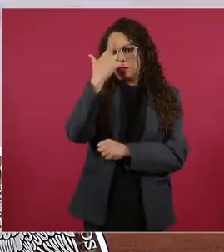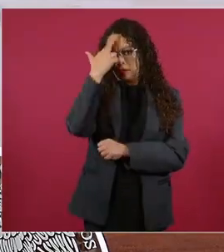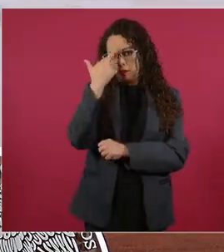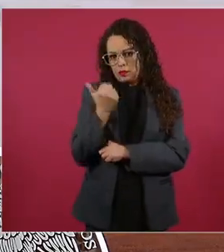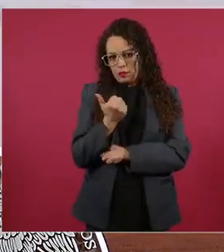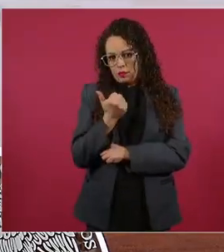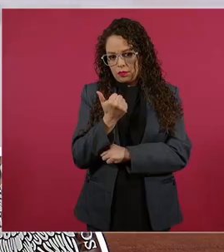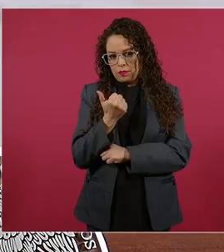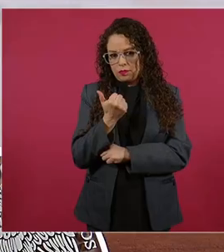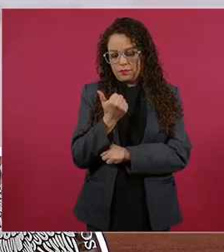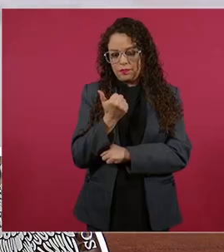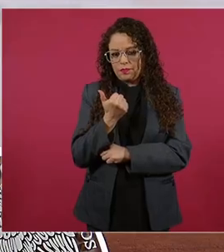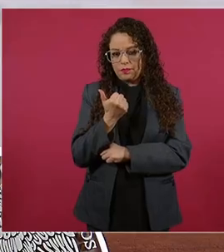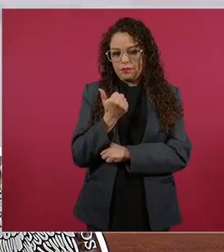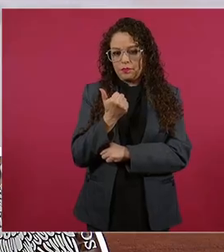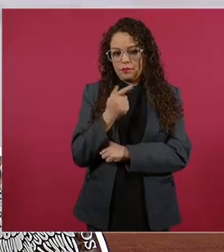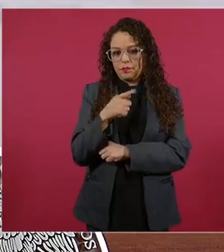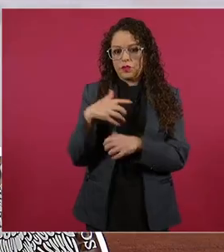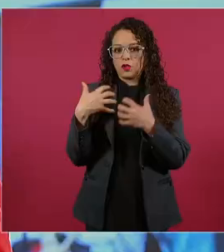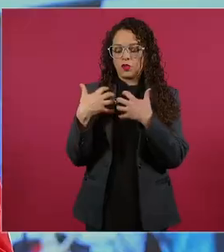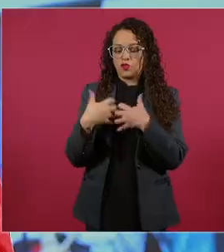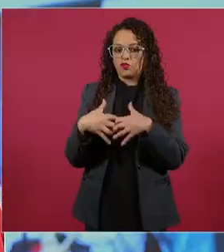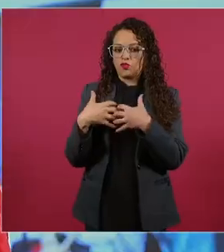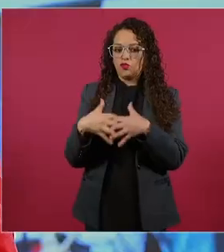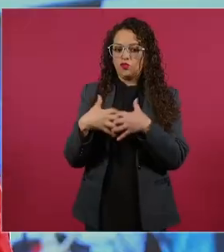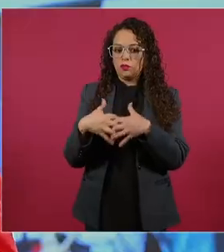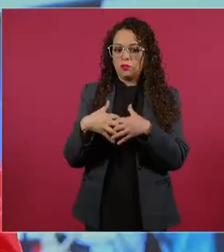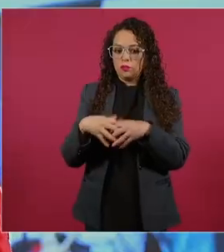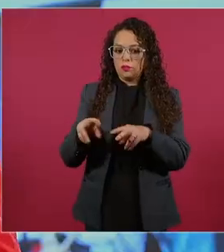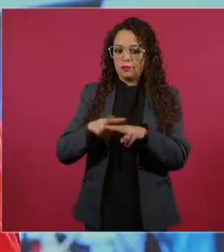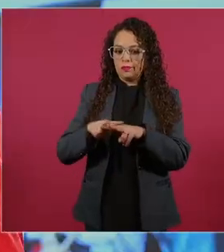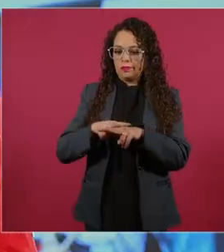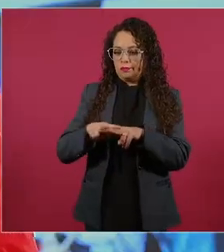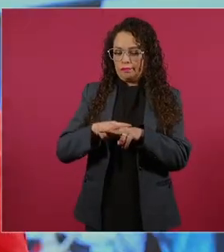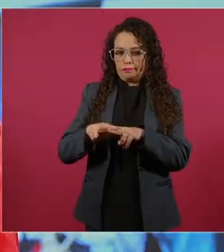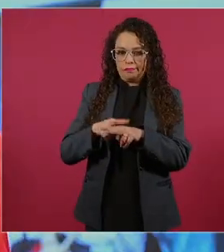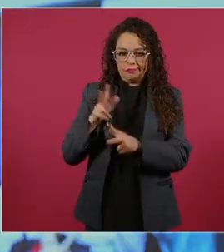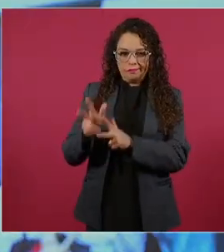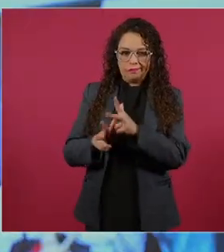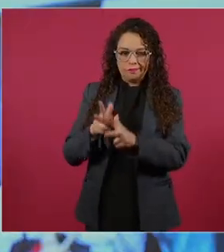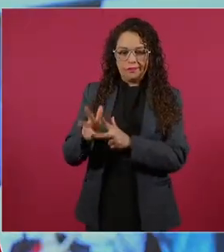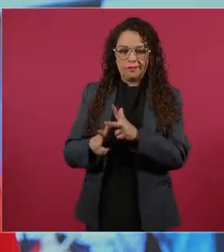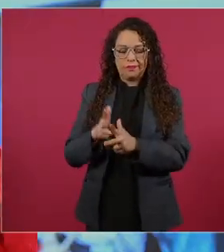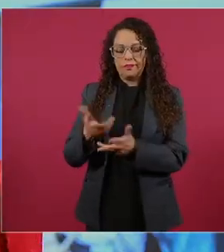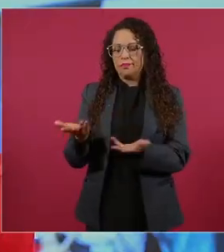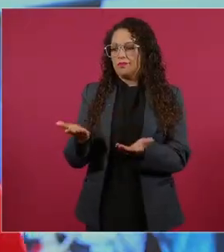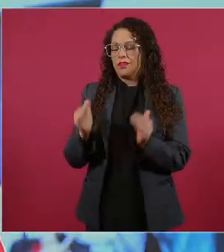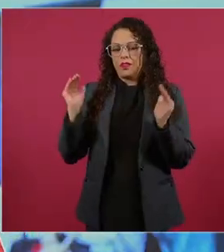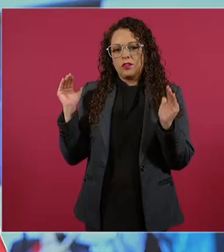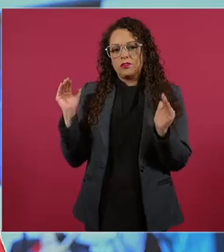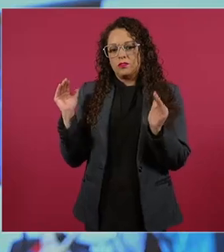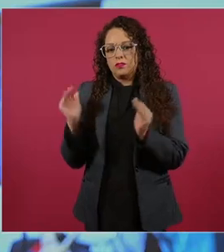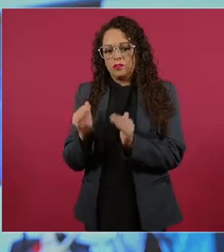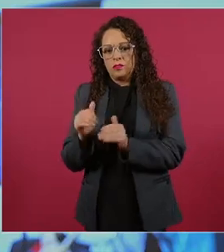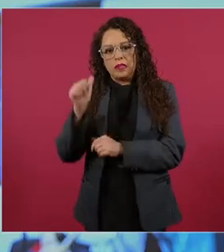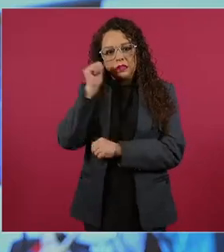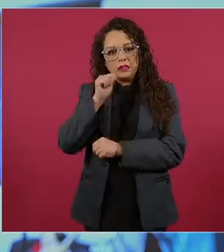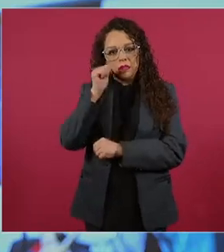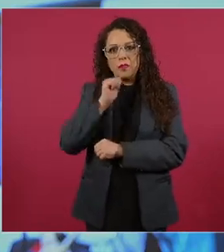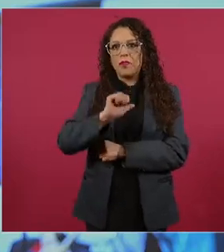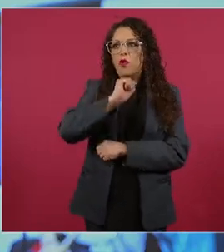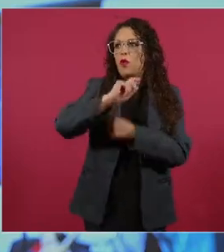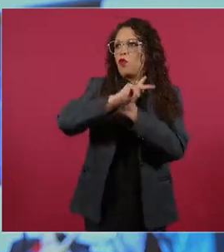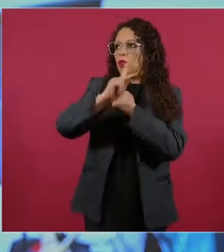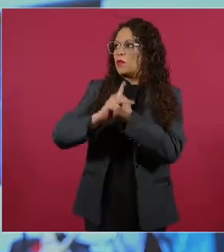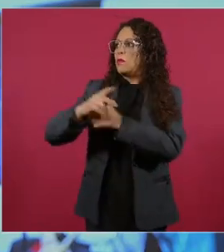de suministro para la industria ferroviaria pues era muy pequeña. Muchas veces se traía prácticamente todo de otros